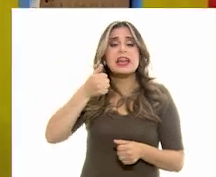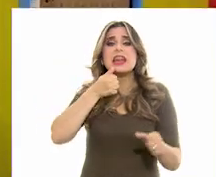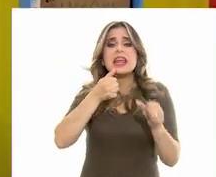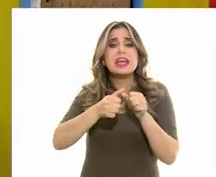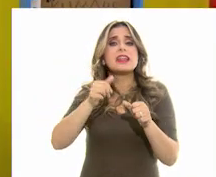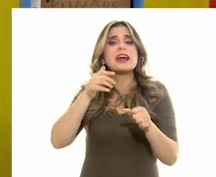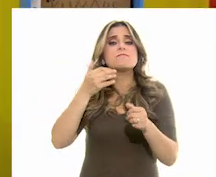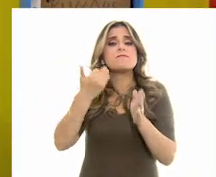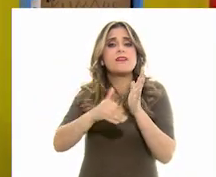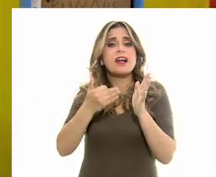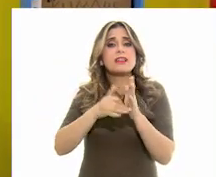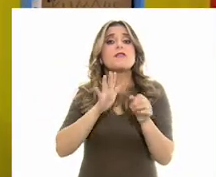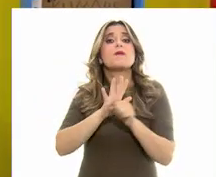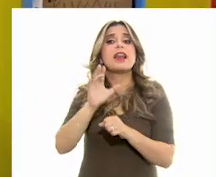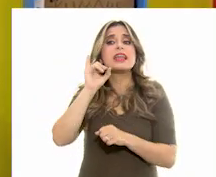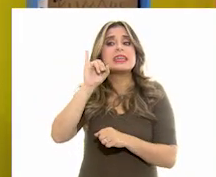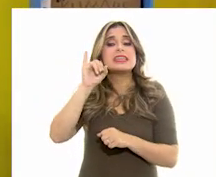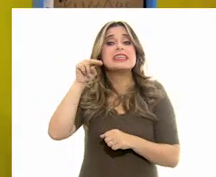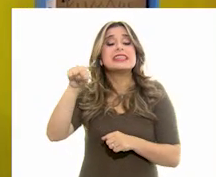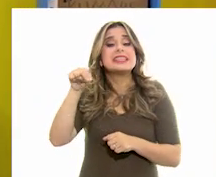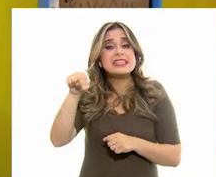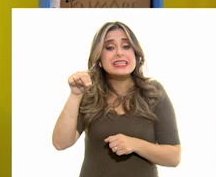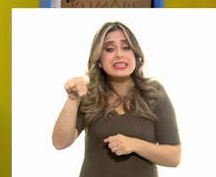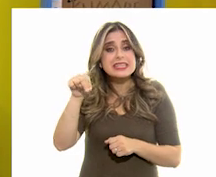nos faltaría aquí. In, la